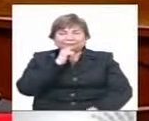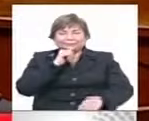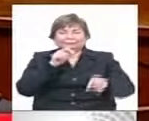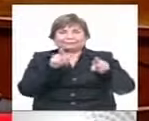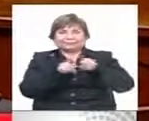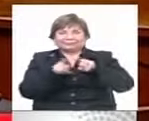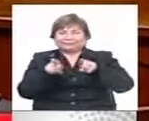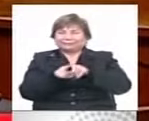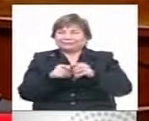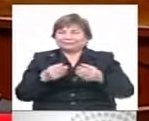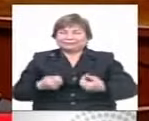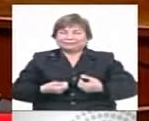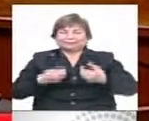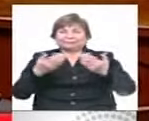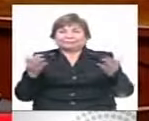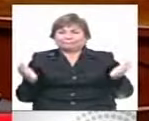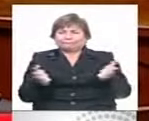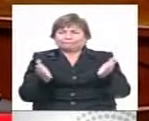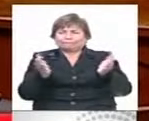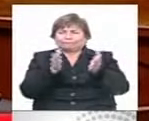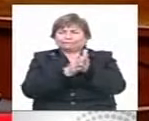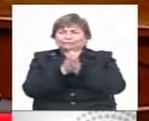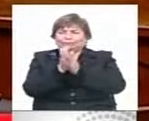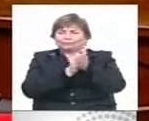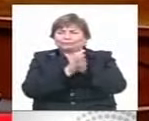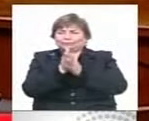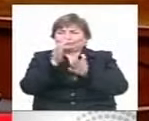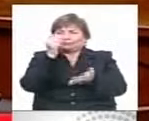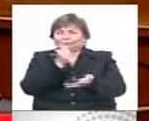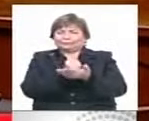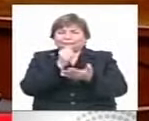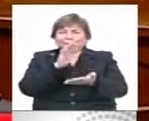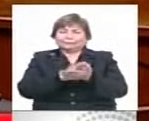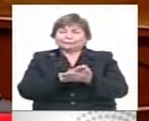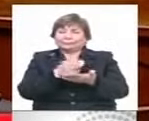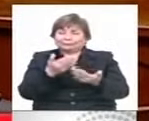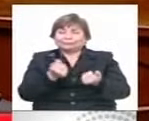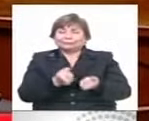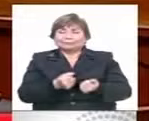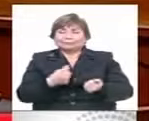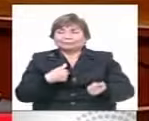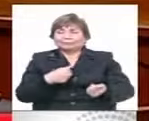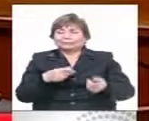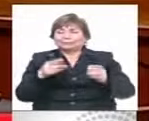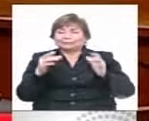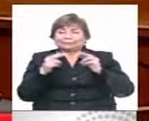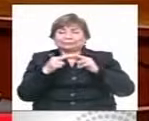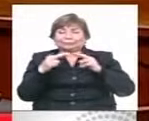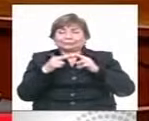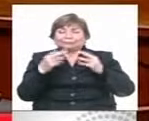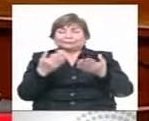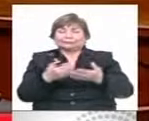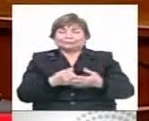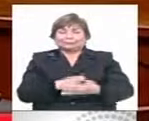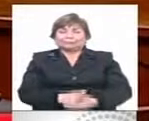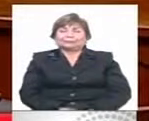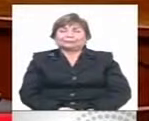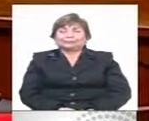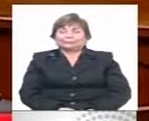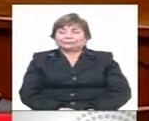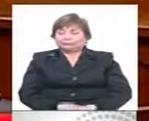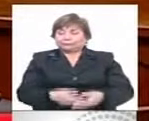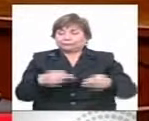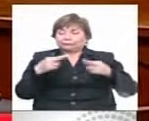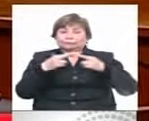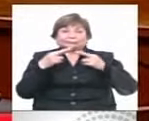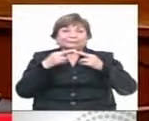el Poder Ejecutivo impulsará y aprobará una política nacional de telecomunicaciones enfocada en el Internet